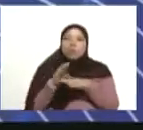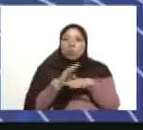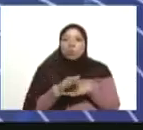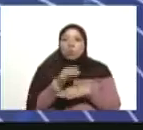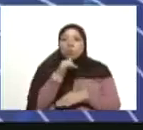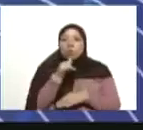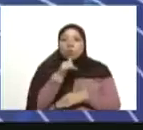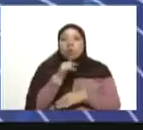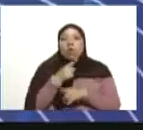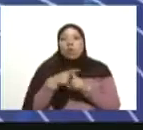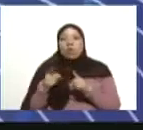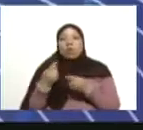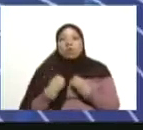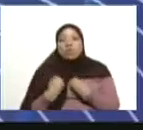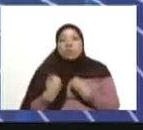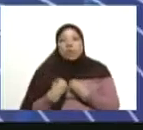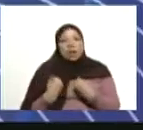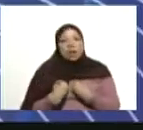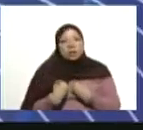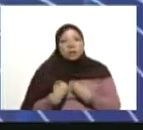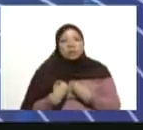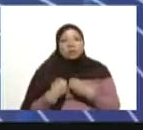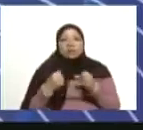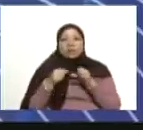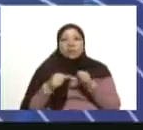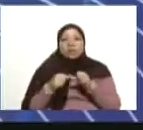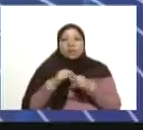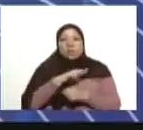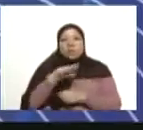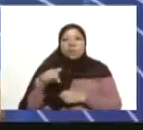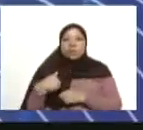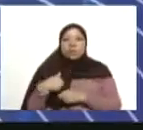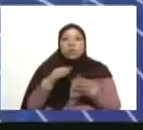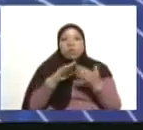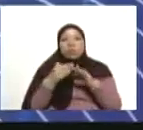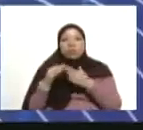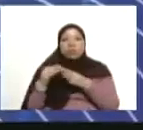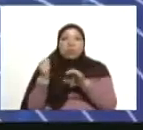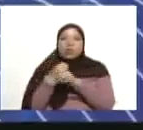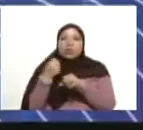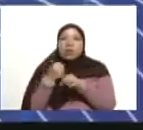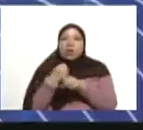mantenemos nuestras formas de vida, mantenemos nuestras formas comunitarias de